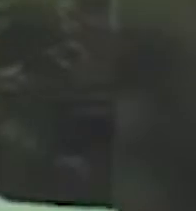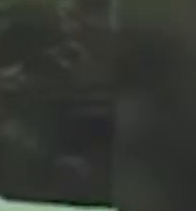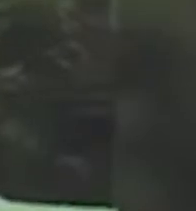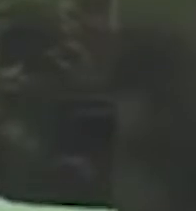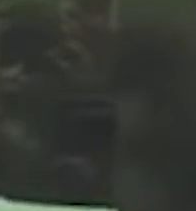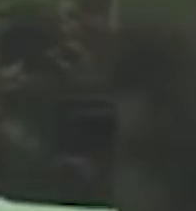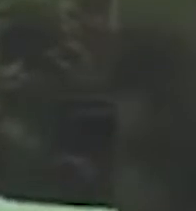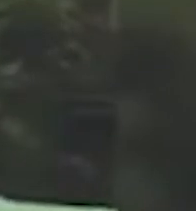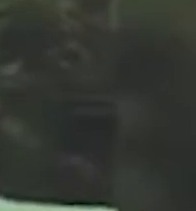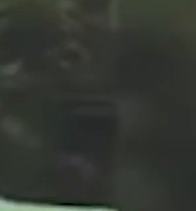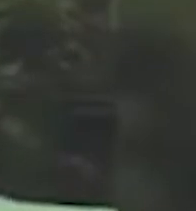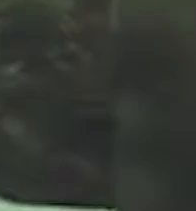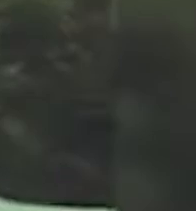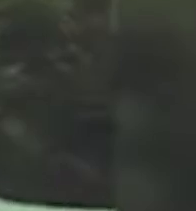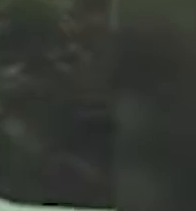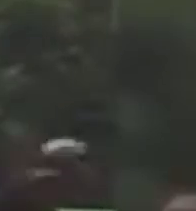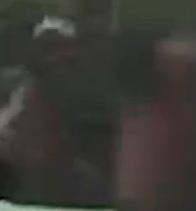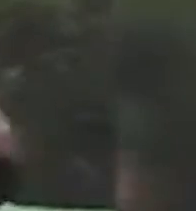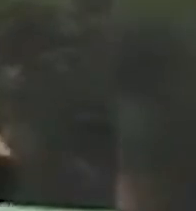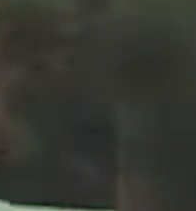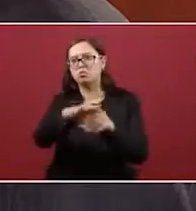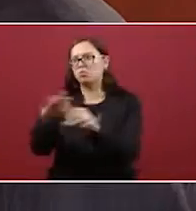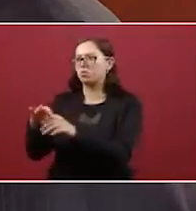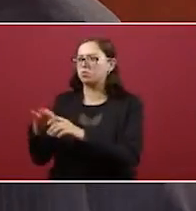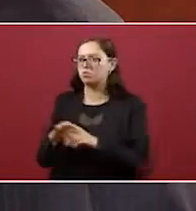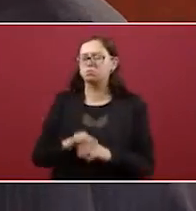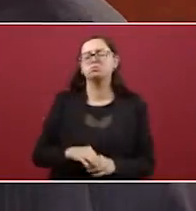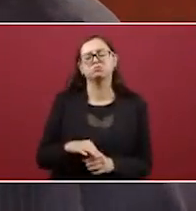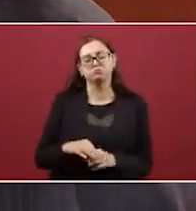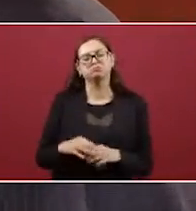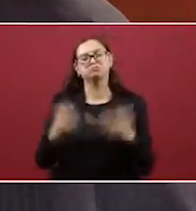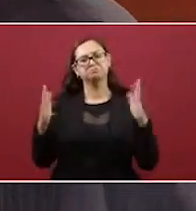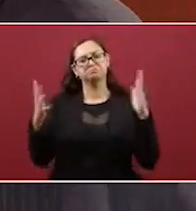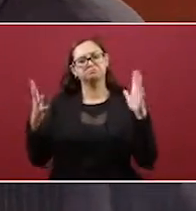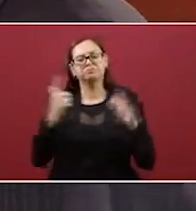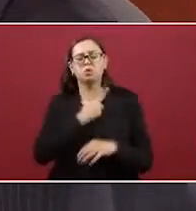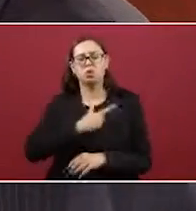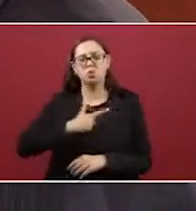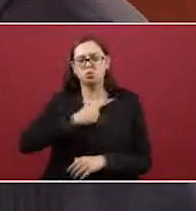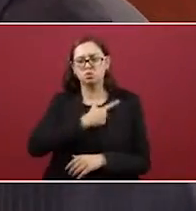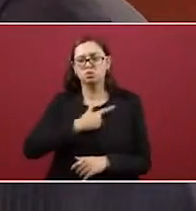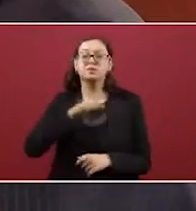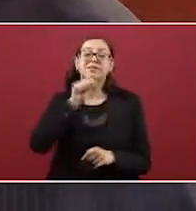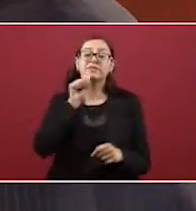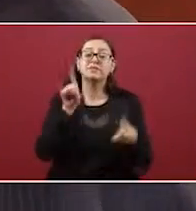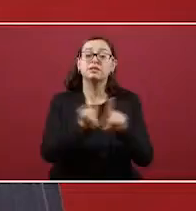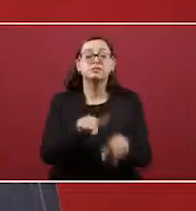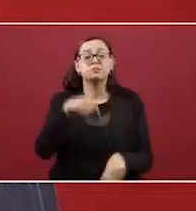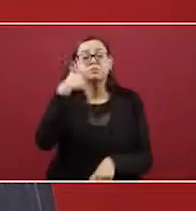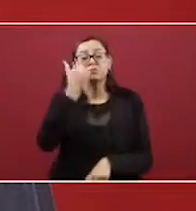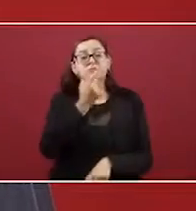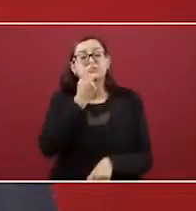de aquí del país se pagó a una empresa para hacerlo que conste que ustedes lo plantearon para crónica tv amy arriaga